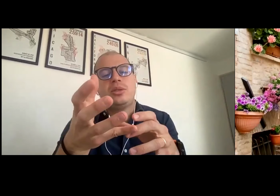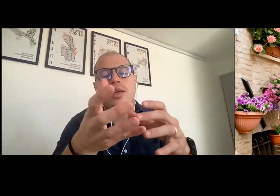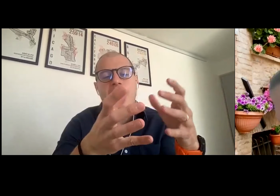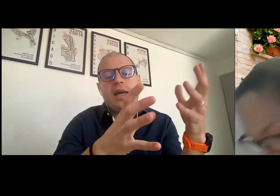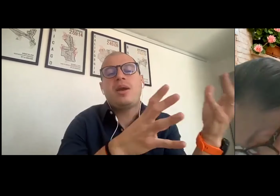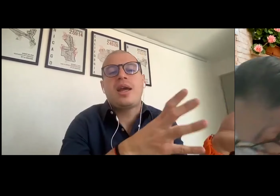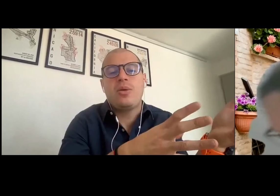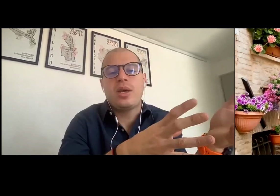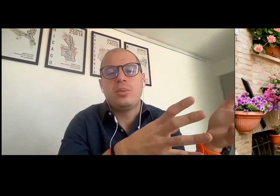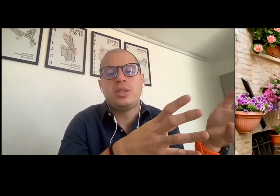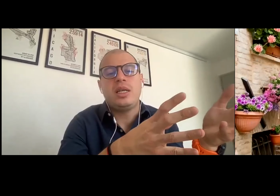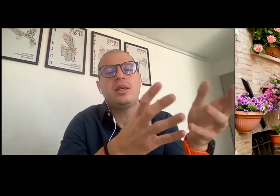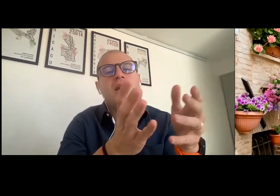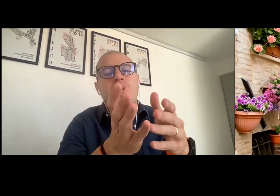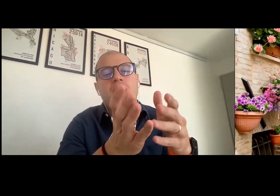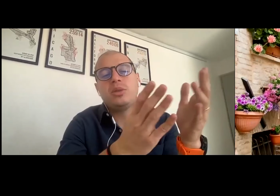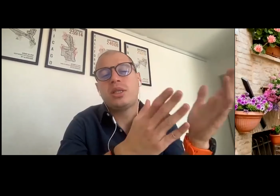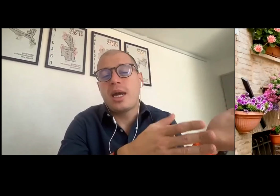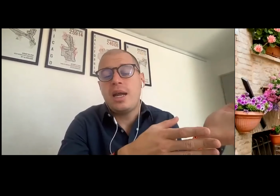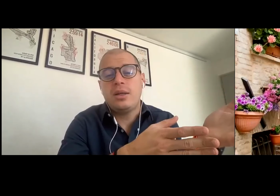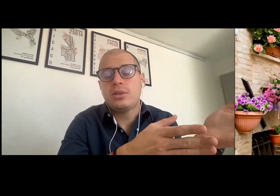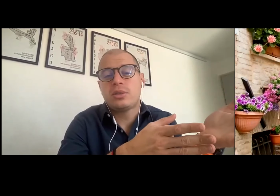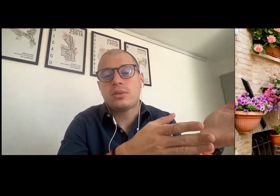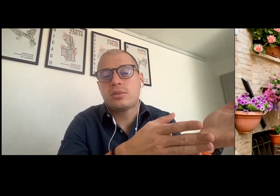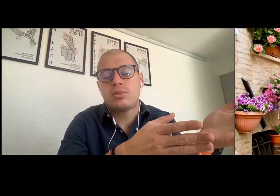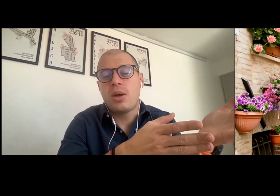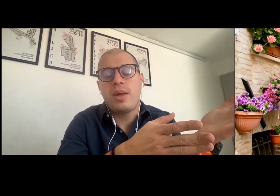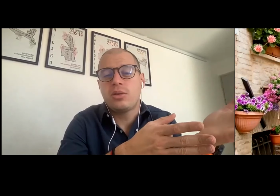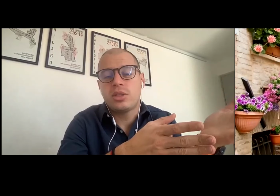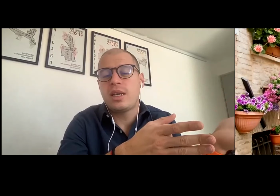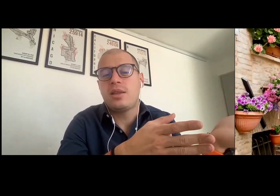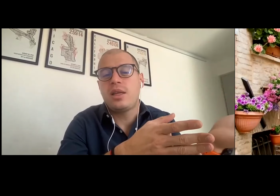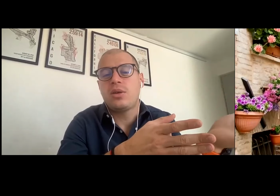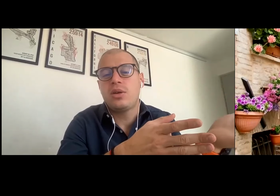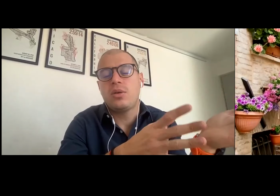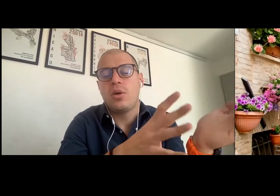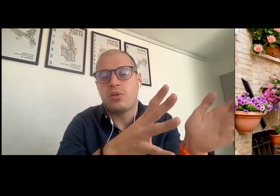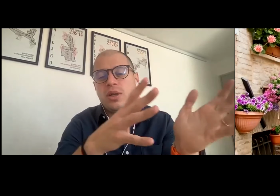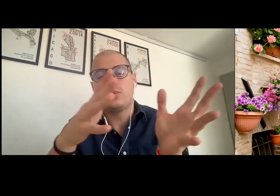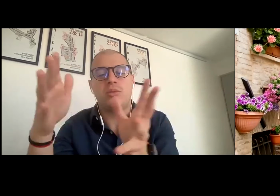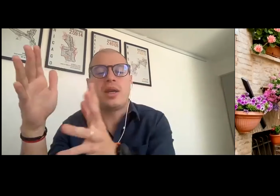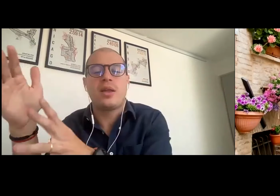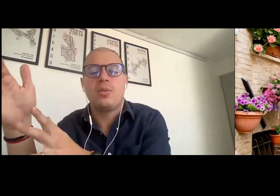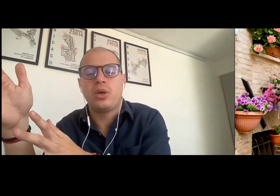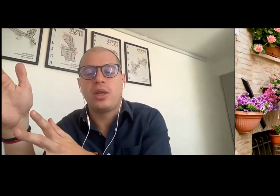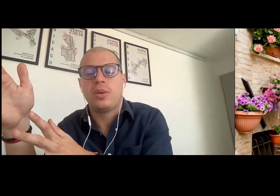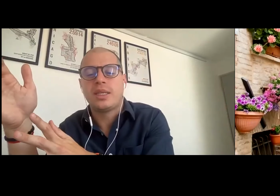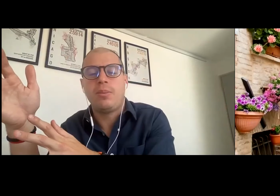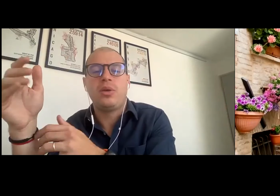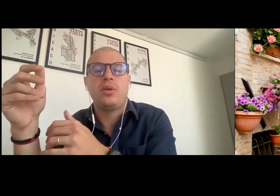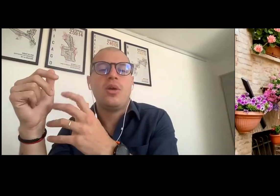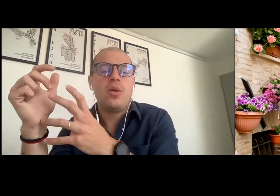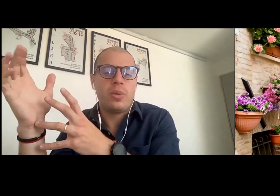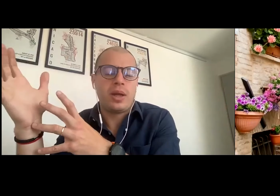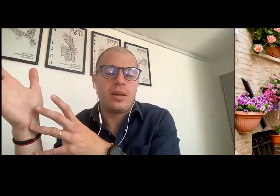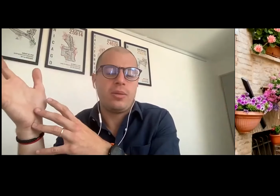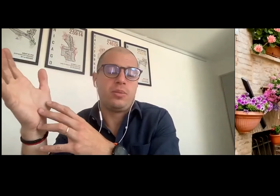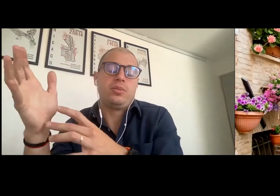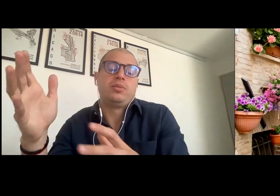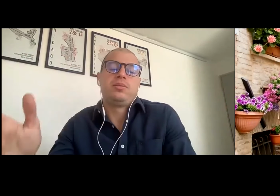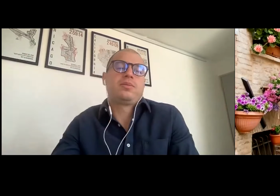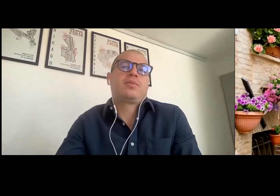segmentamos, a qué mercado queremos ir, queremos atacar a los chavitos que están en TikTok o preferimos un mercado un poquito más amplio, un